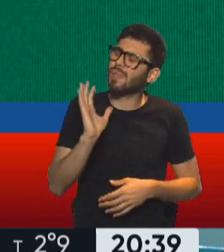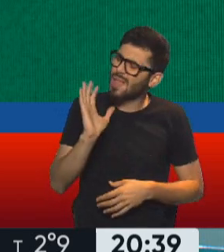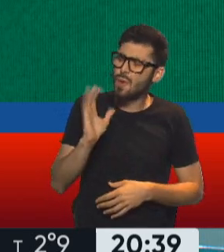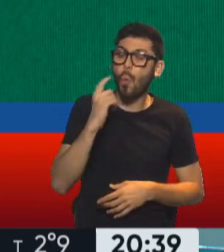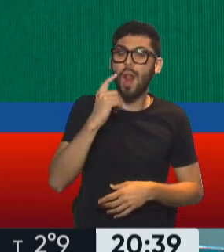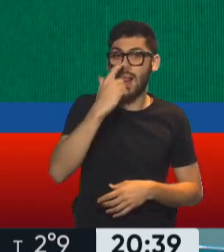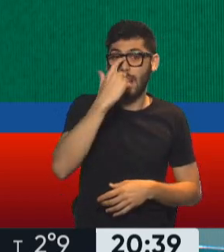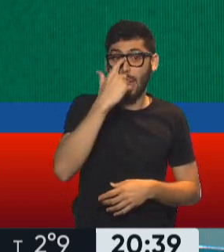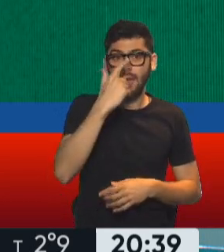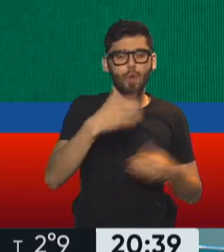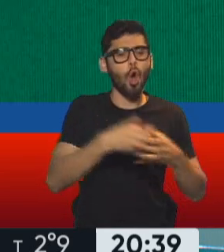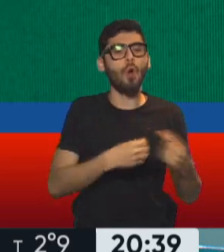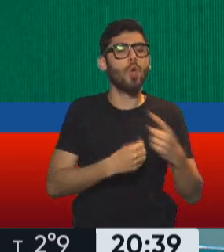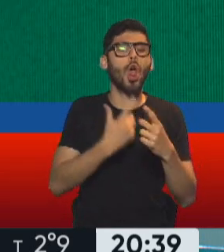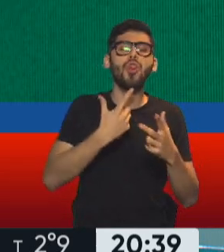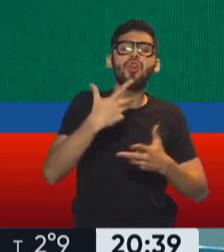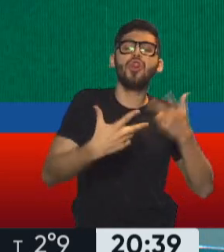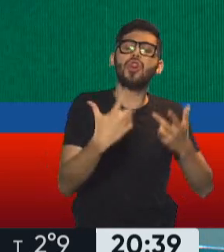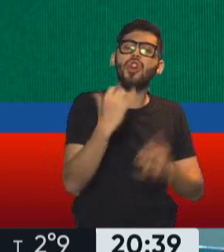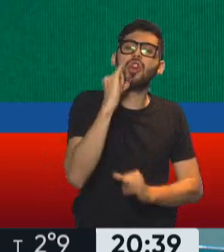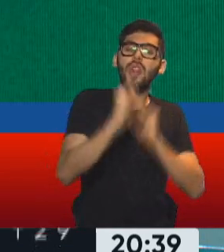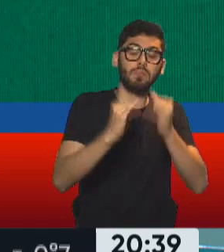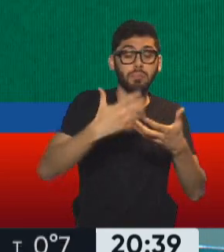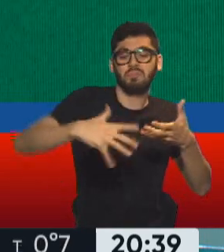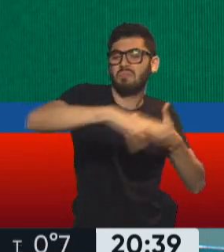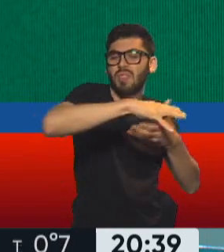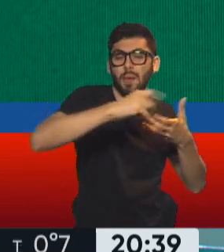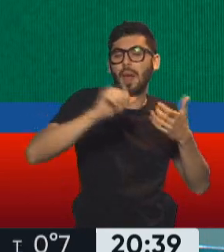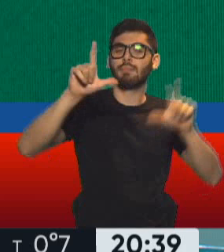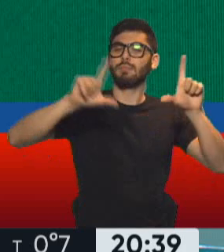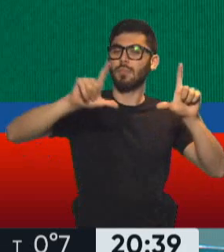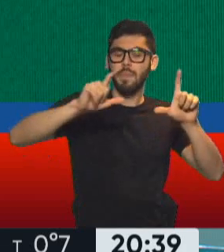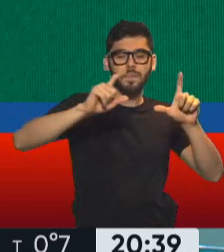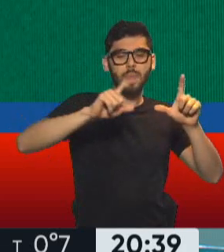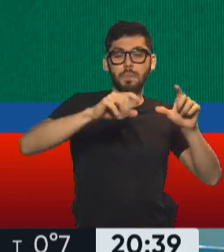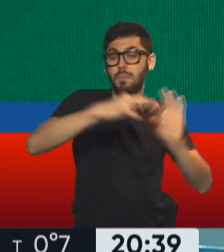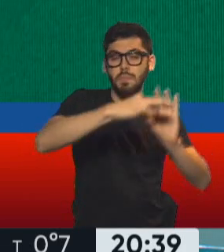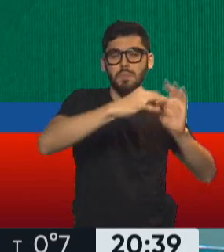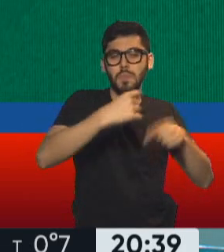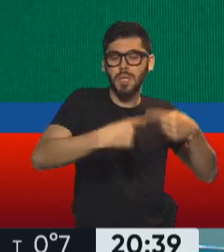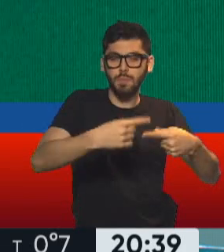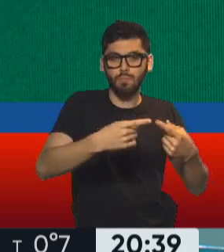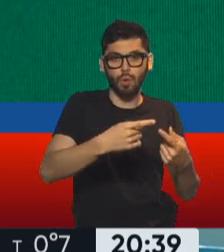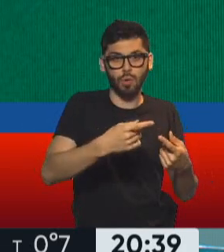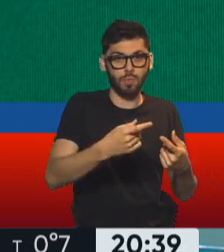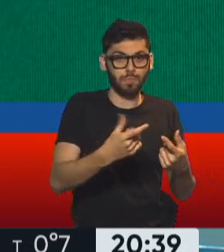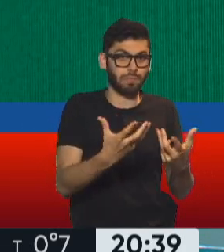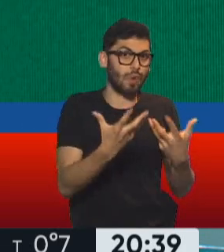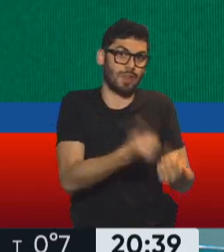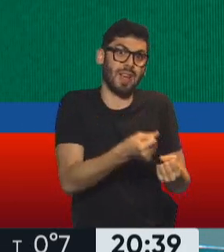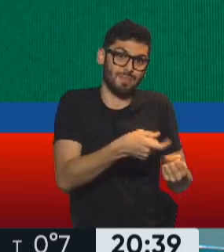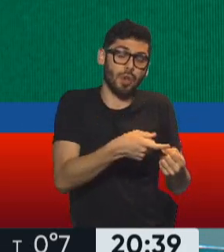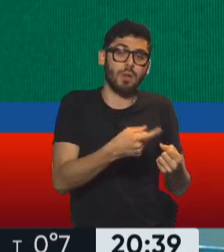del discurso de la oposición. El discurso hegemónico, el que se baja también en los medios de comunicación, acompaña en este caso al de la